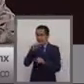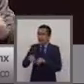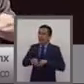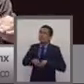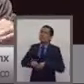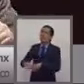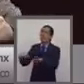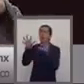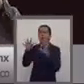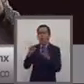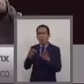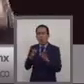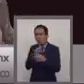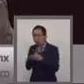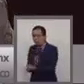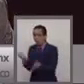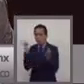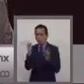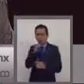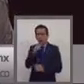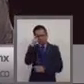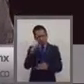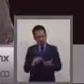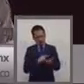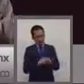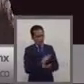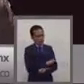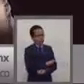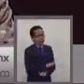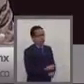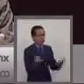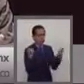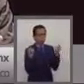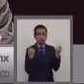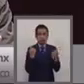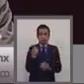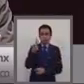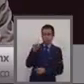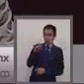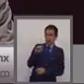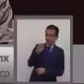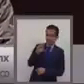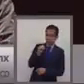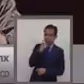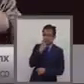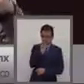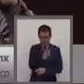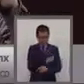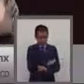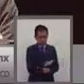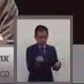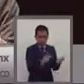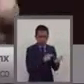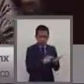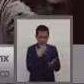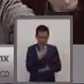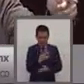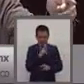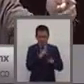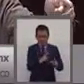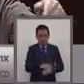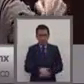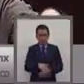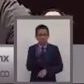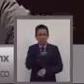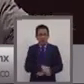un jugoso negocio, que la UNESCO ha dicho que no tuvo resultados en la calidad educativa, que la propia Auditoría Superior